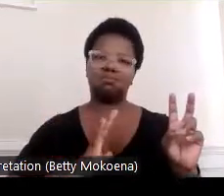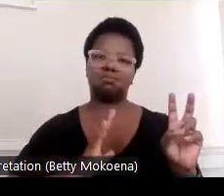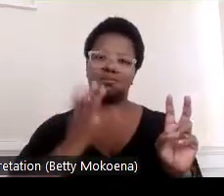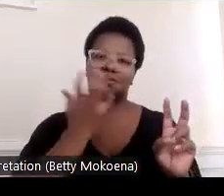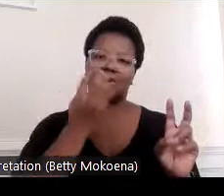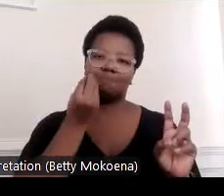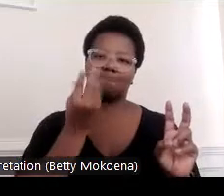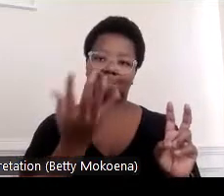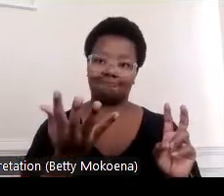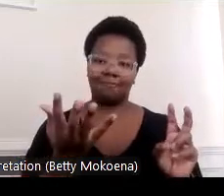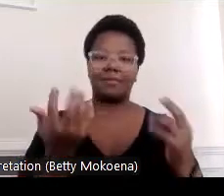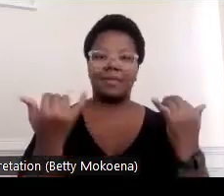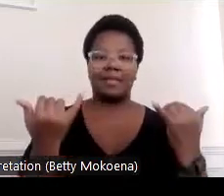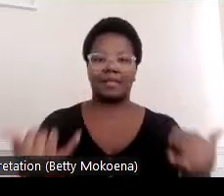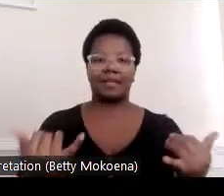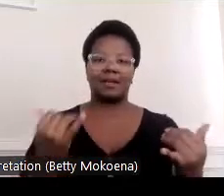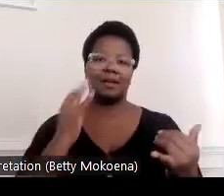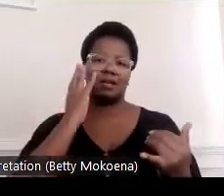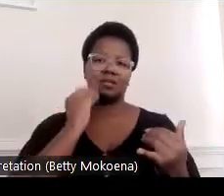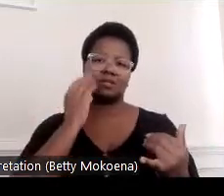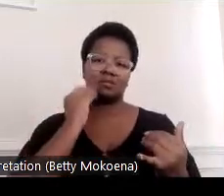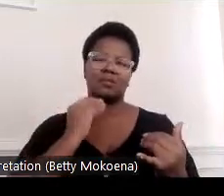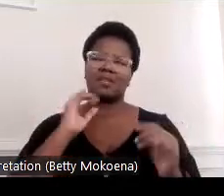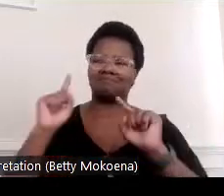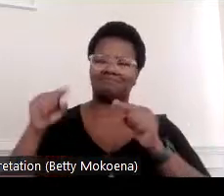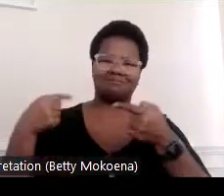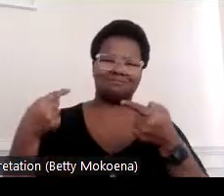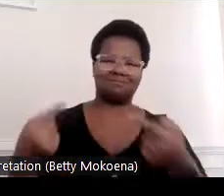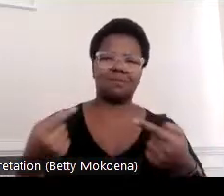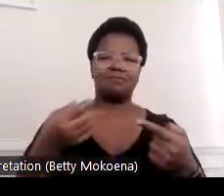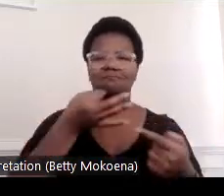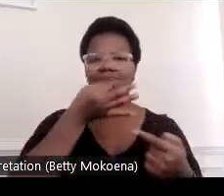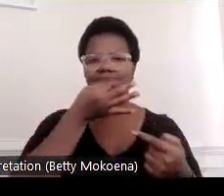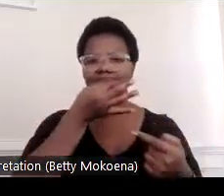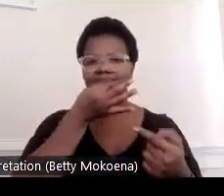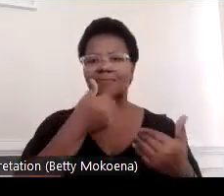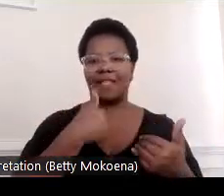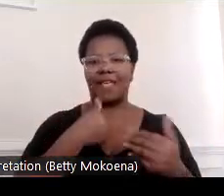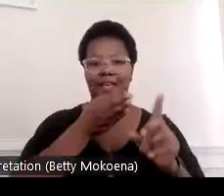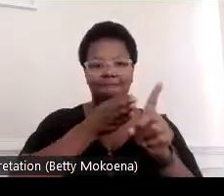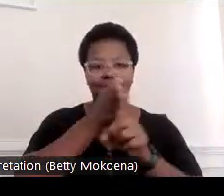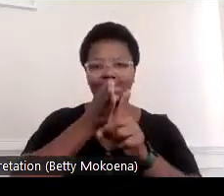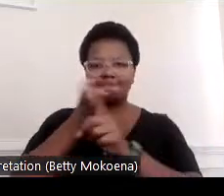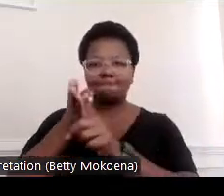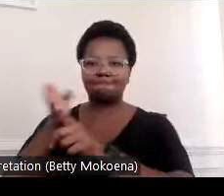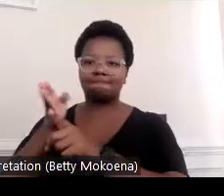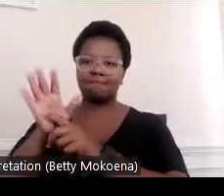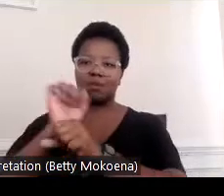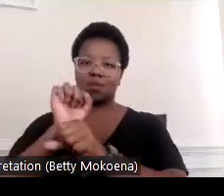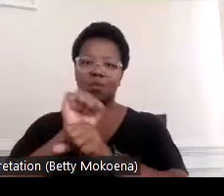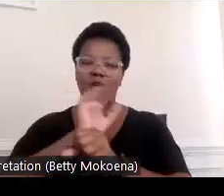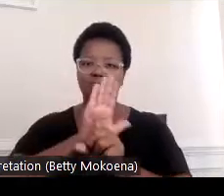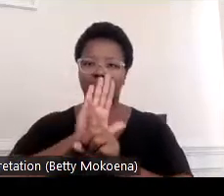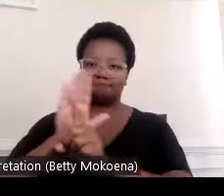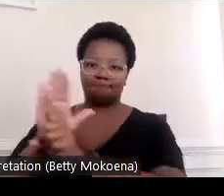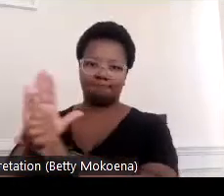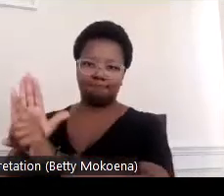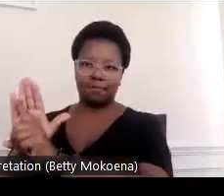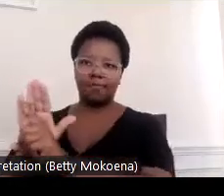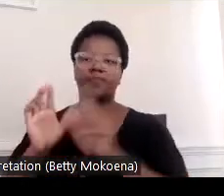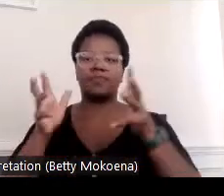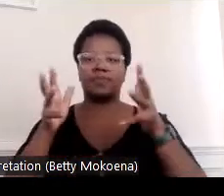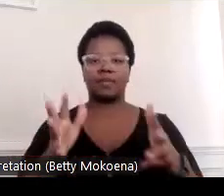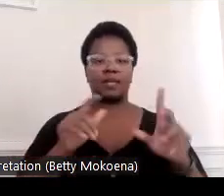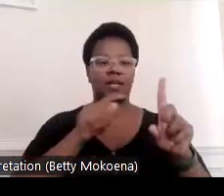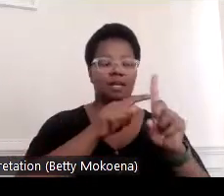estimado aquí de panelistas el día de hoy que tiene muchísima experiencia adentro de este campo tenemos a individuos